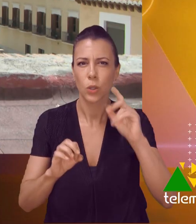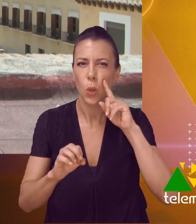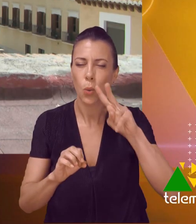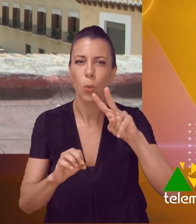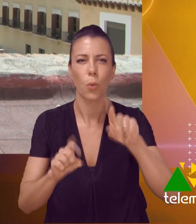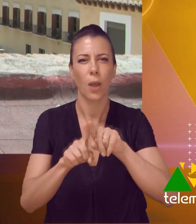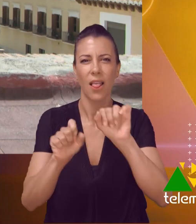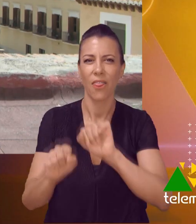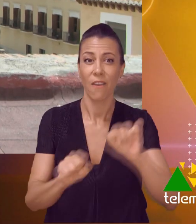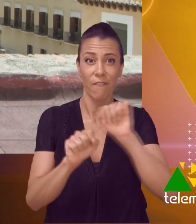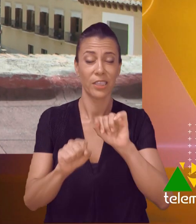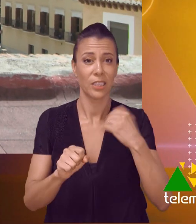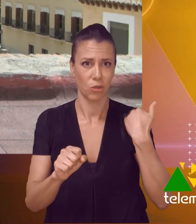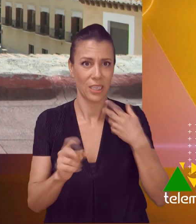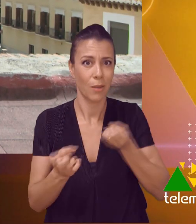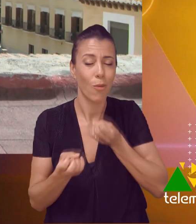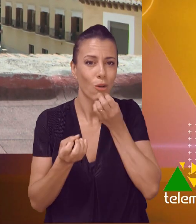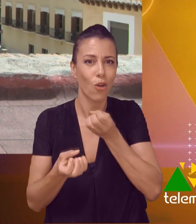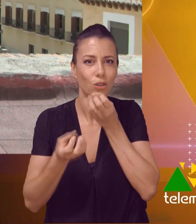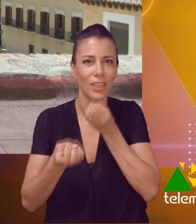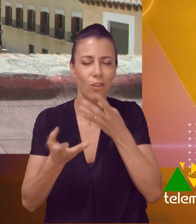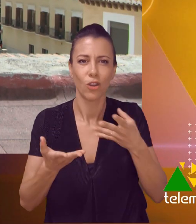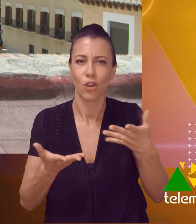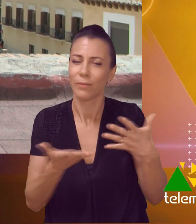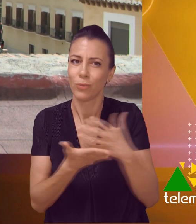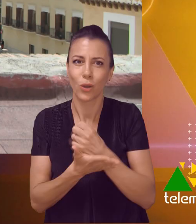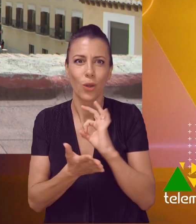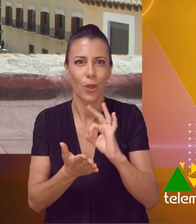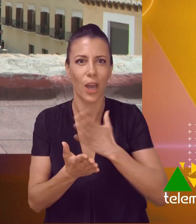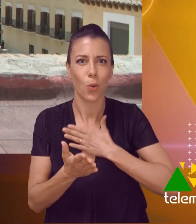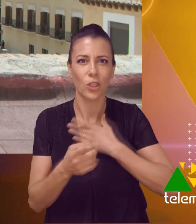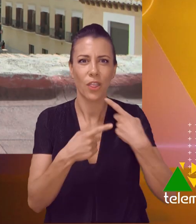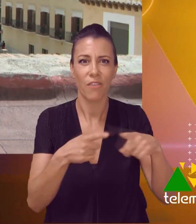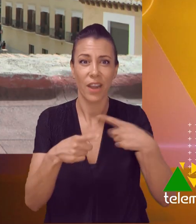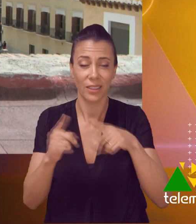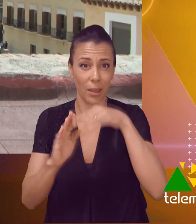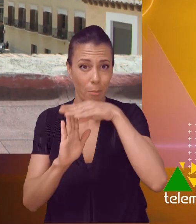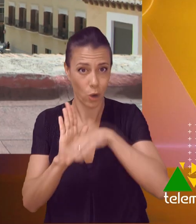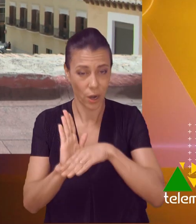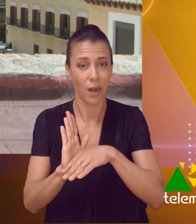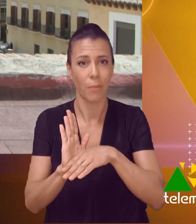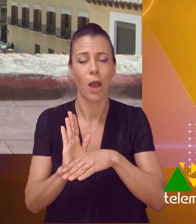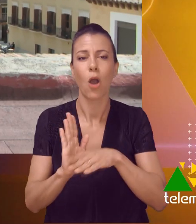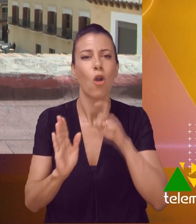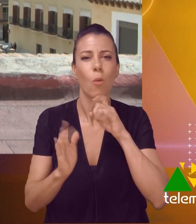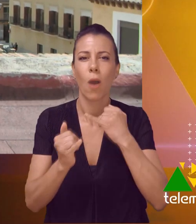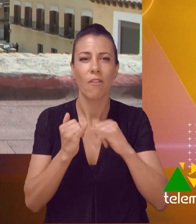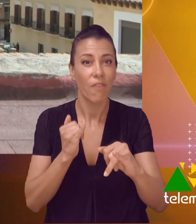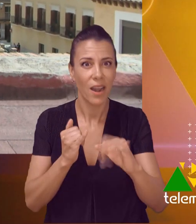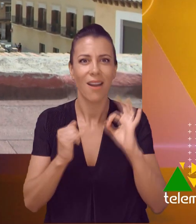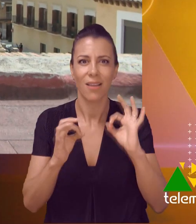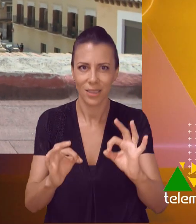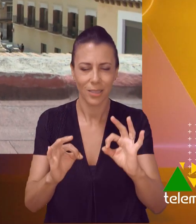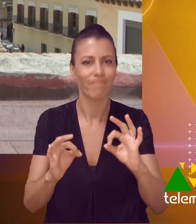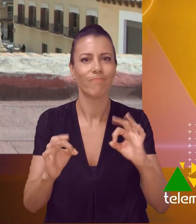final les hemos ido contando a lo largo de todos nuestros diferentes programas cómo al final todo forma parte, don